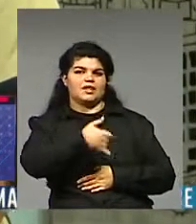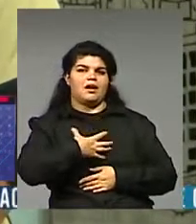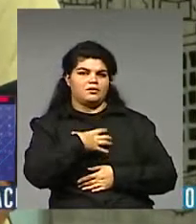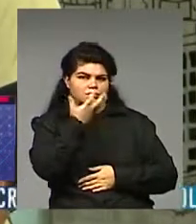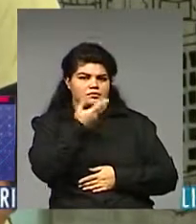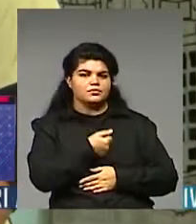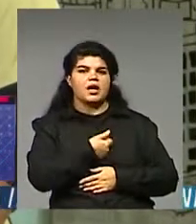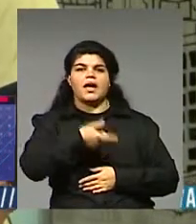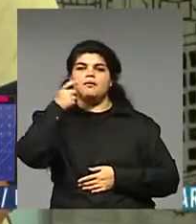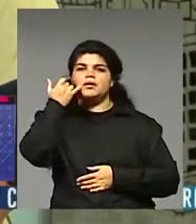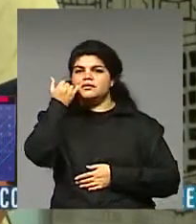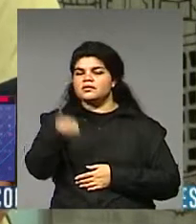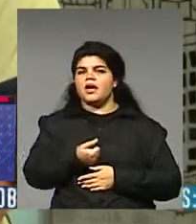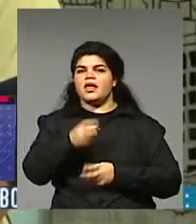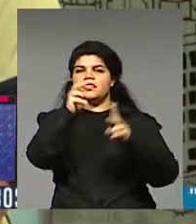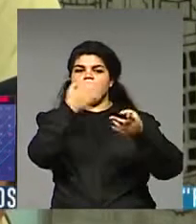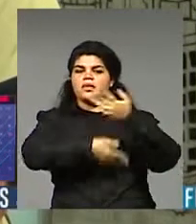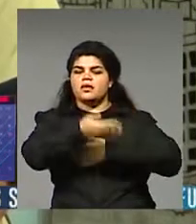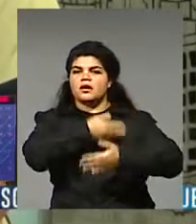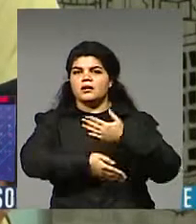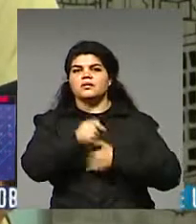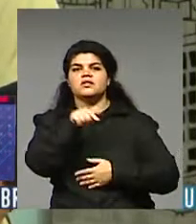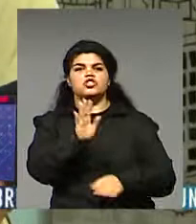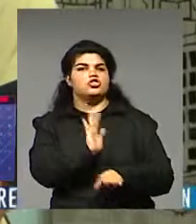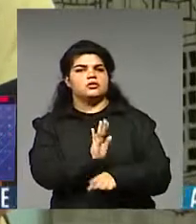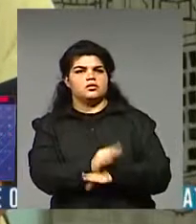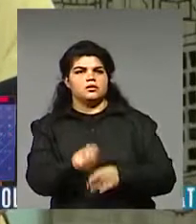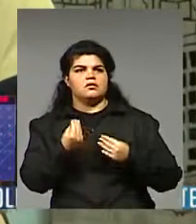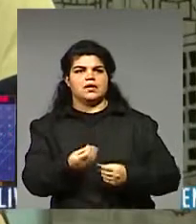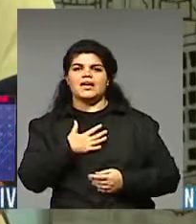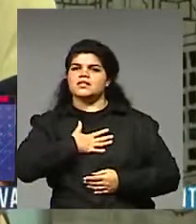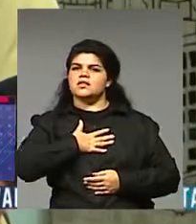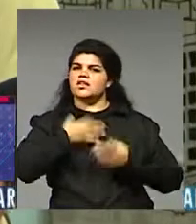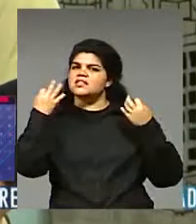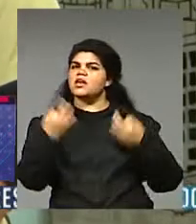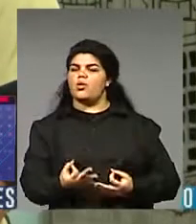una experiencia en discapacidad es como se van más seguros de la